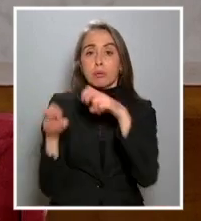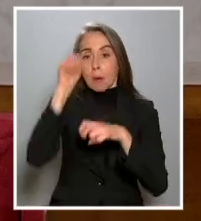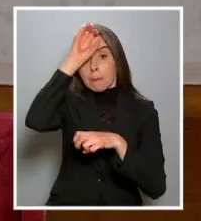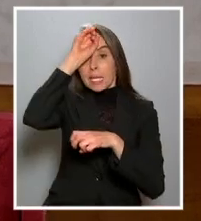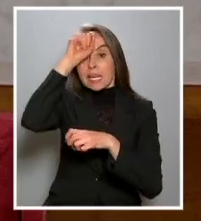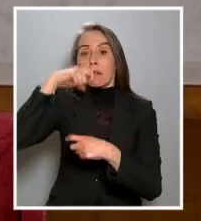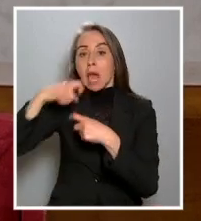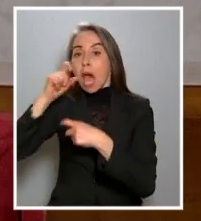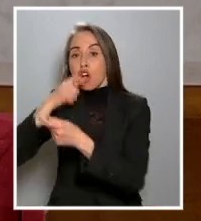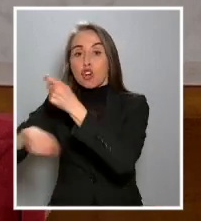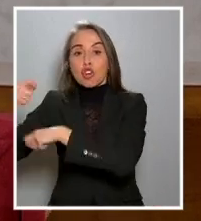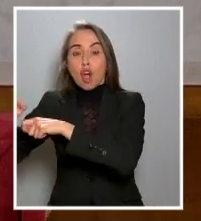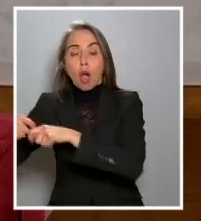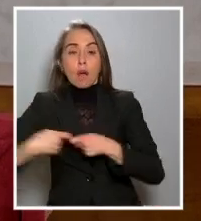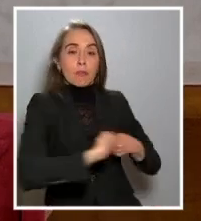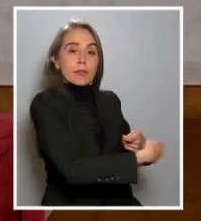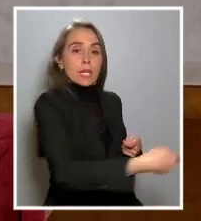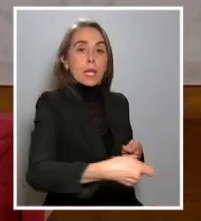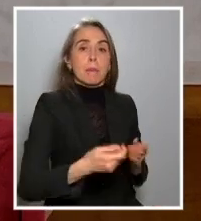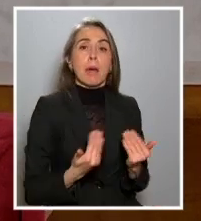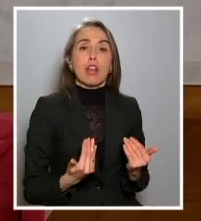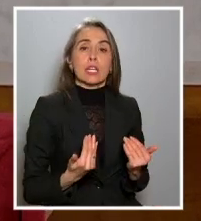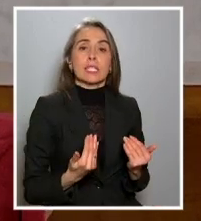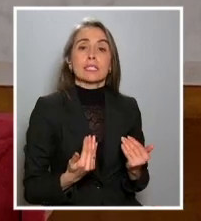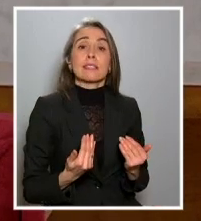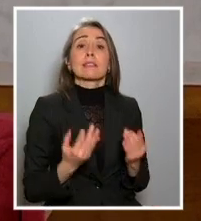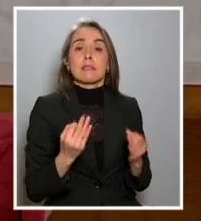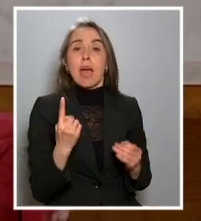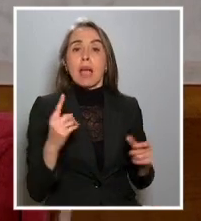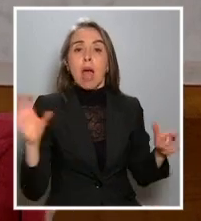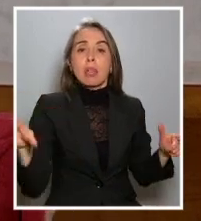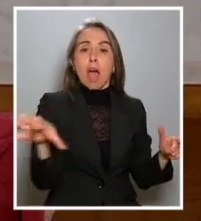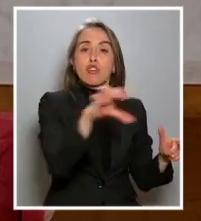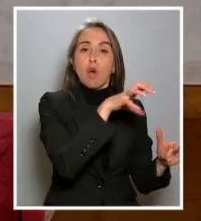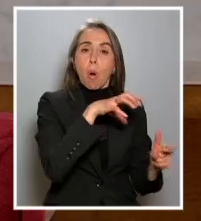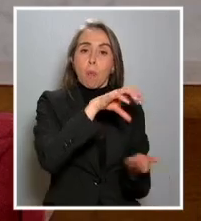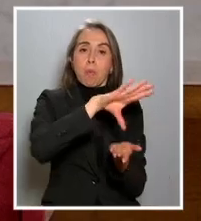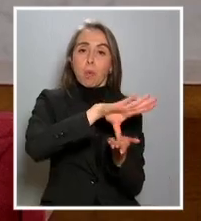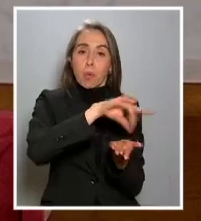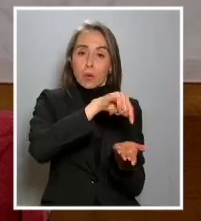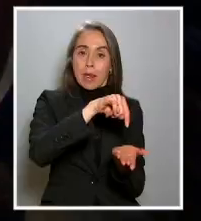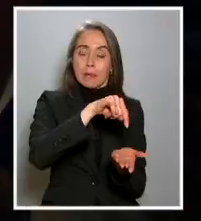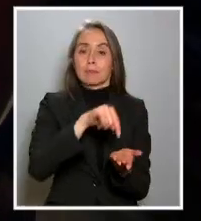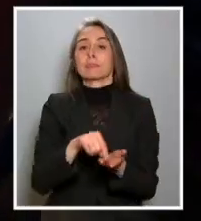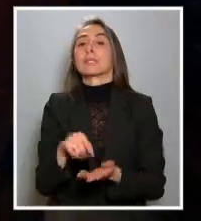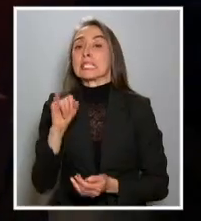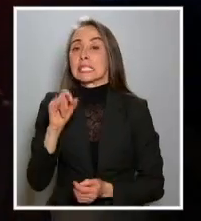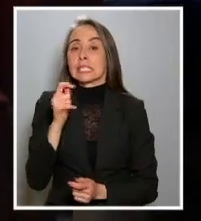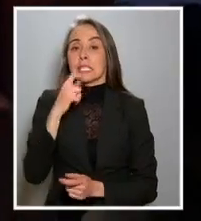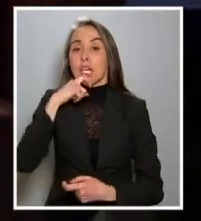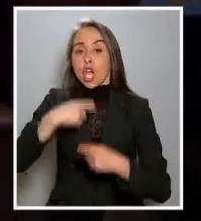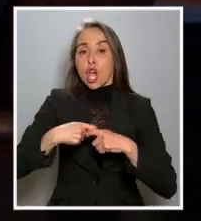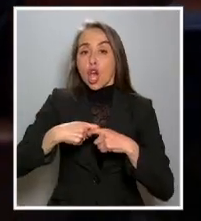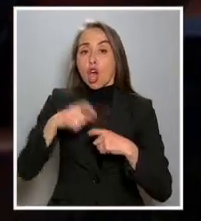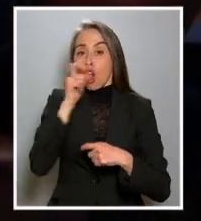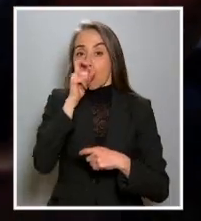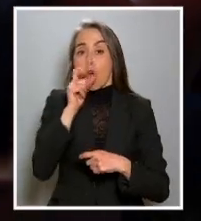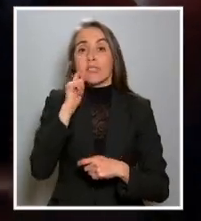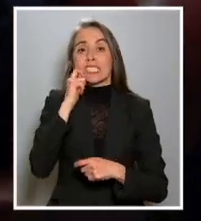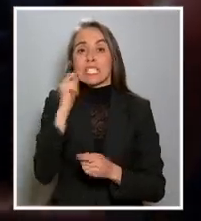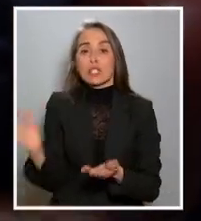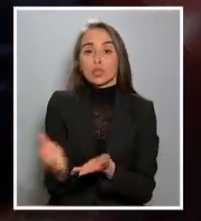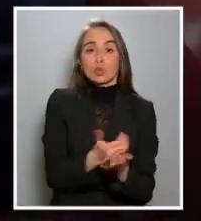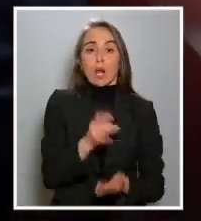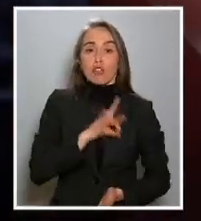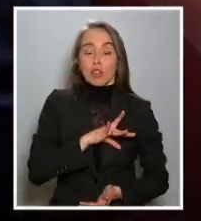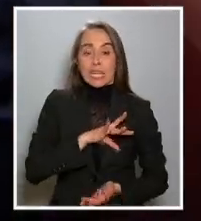cobre para necesidades esenciales de las comunas. Y es que si el cobre es el sueldo de Chile,